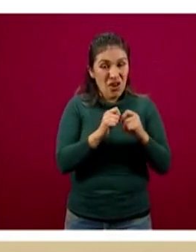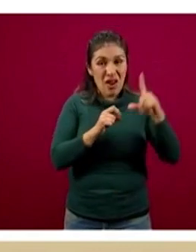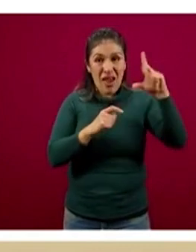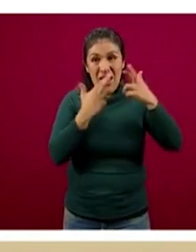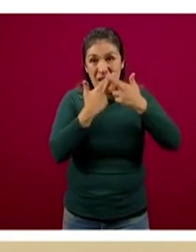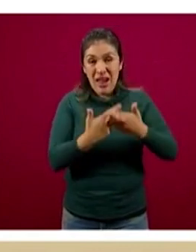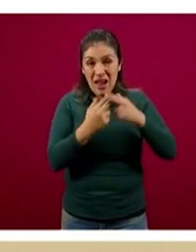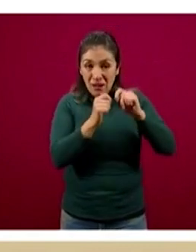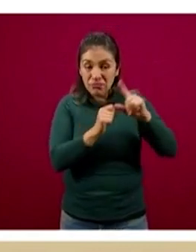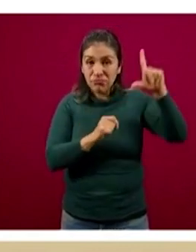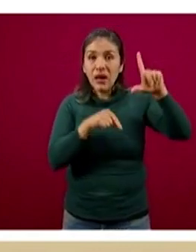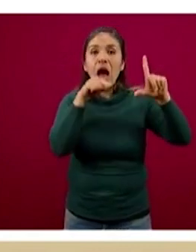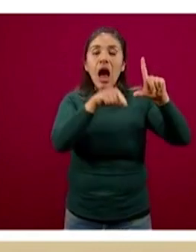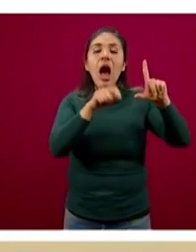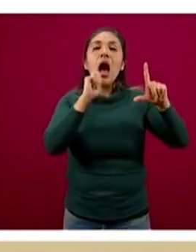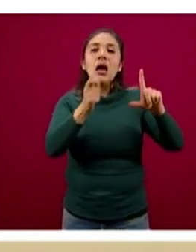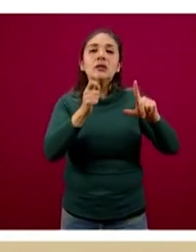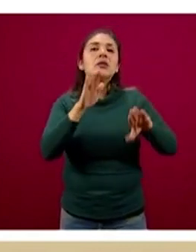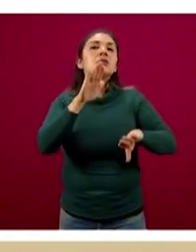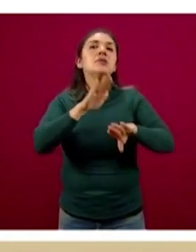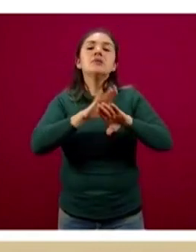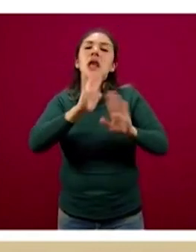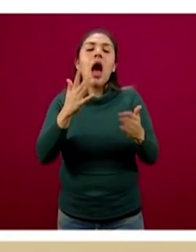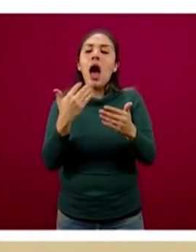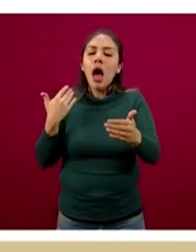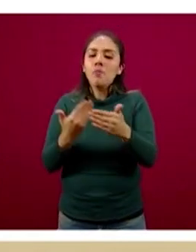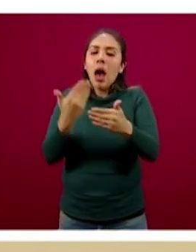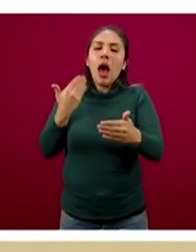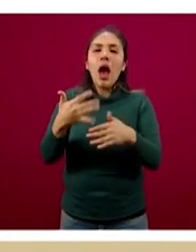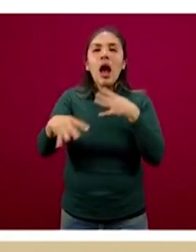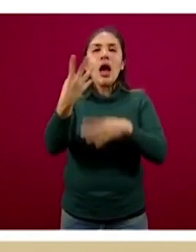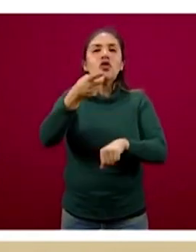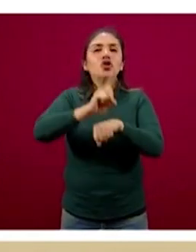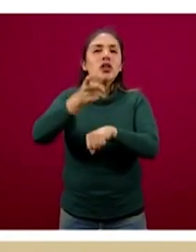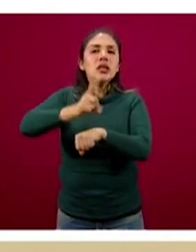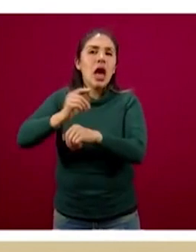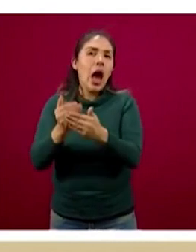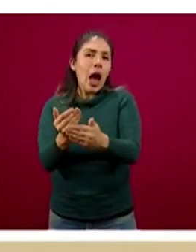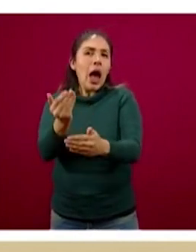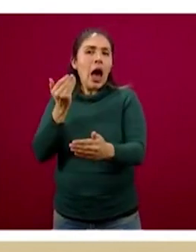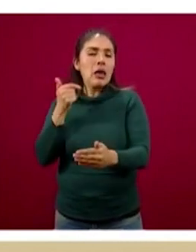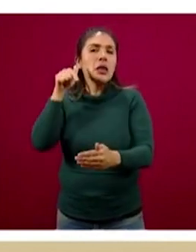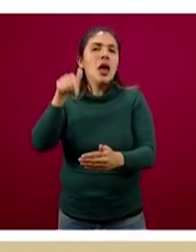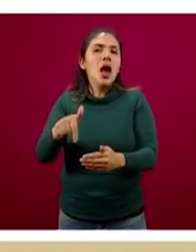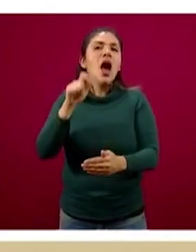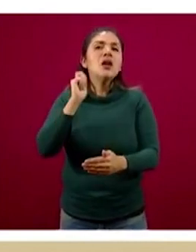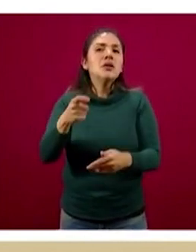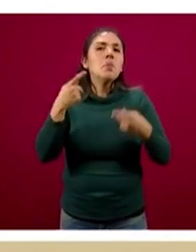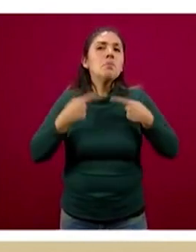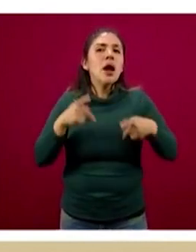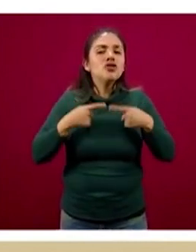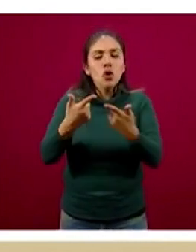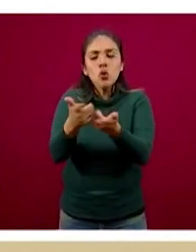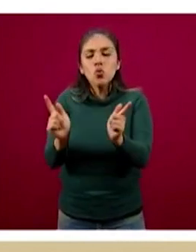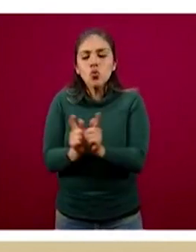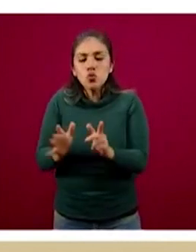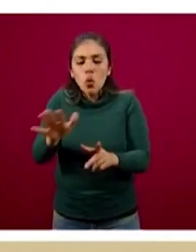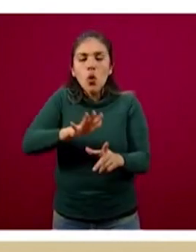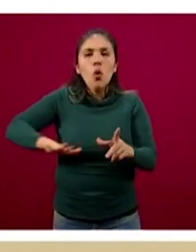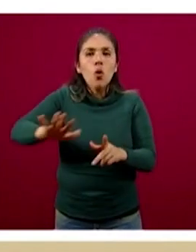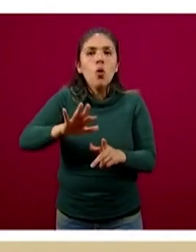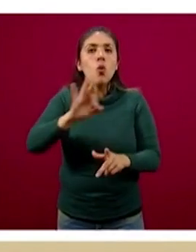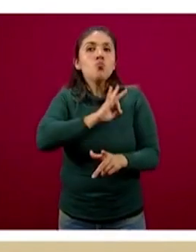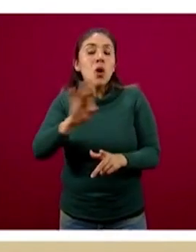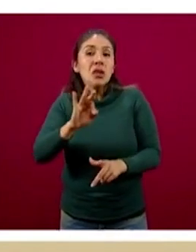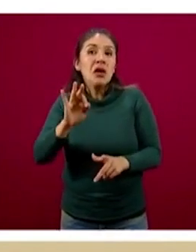casos son casos que están más allá de los catorce días por lo tanto pertenecen ya al grupo de casos que en su